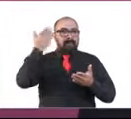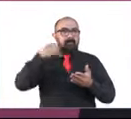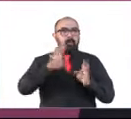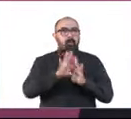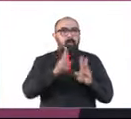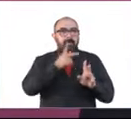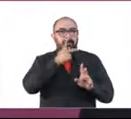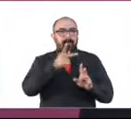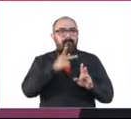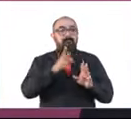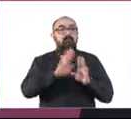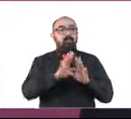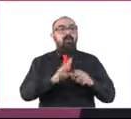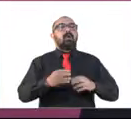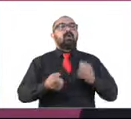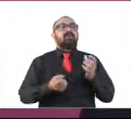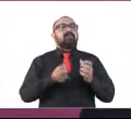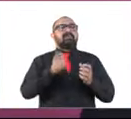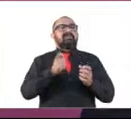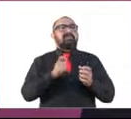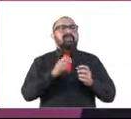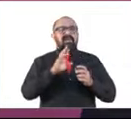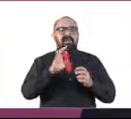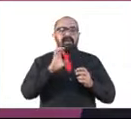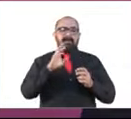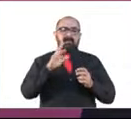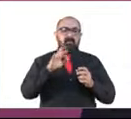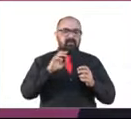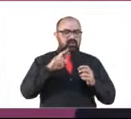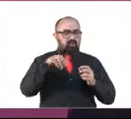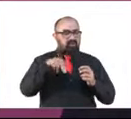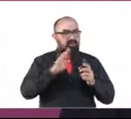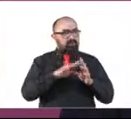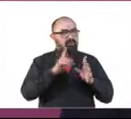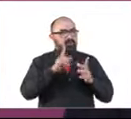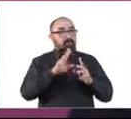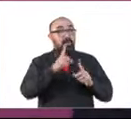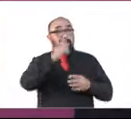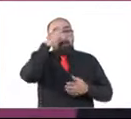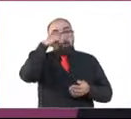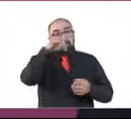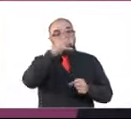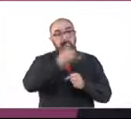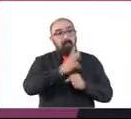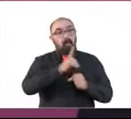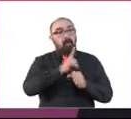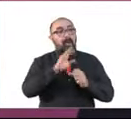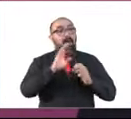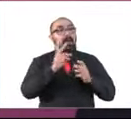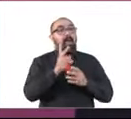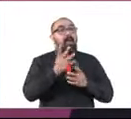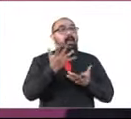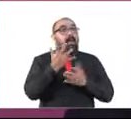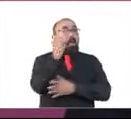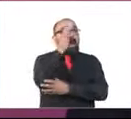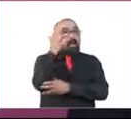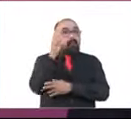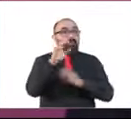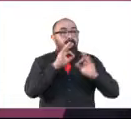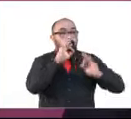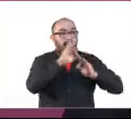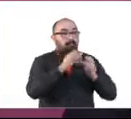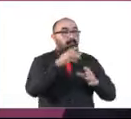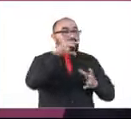es reforestación. ¿Por qué le llamamos revegetación? Pues porque no solo son árboles en ciertas zonas, sino que realmente